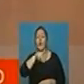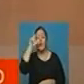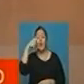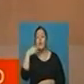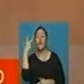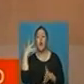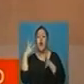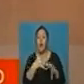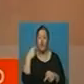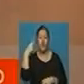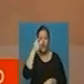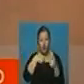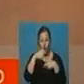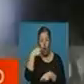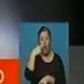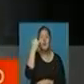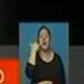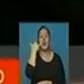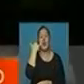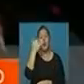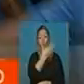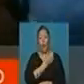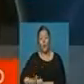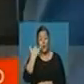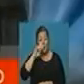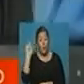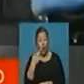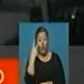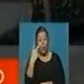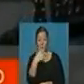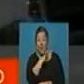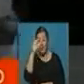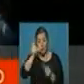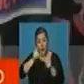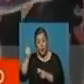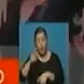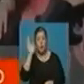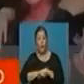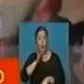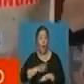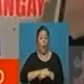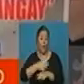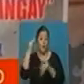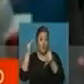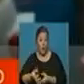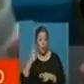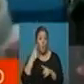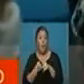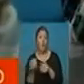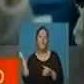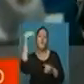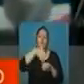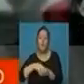la guerra a las drogas y en lo que va de su gobierno ya murieron más de 2.500 personas a manos de agentes de seguridad por estar